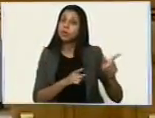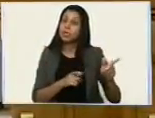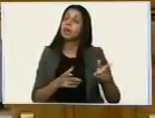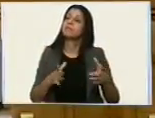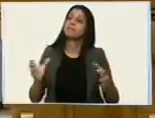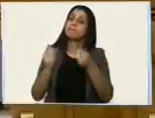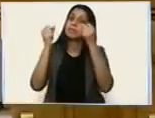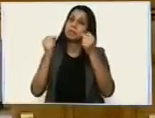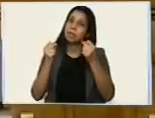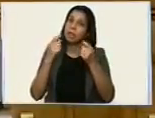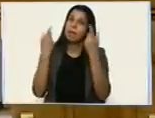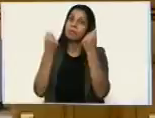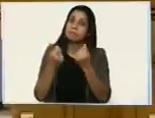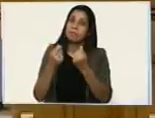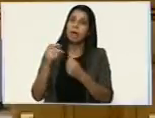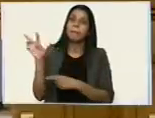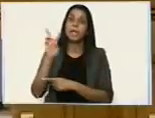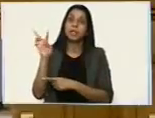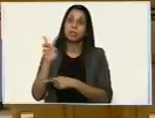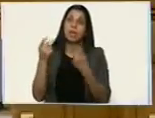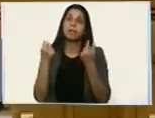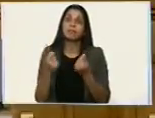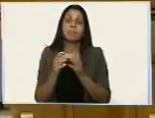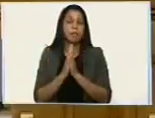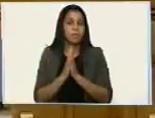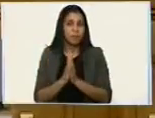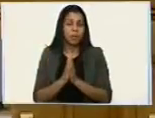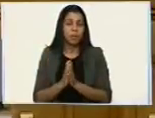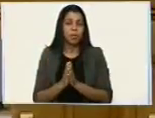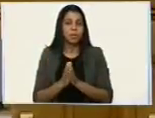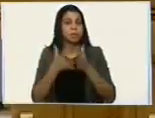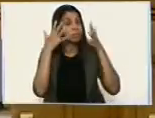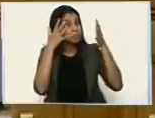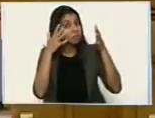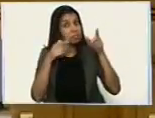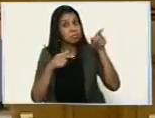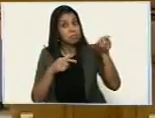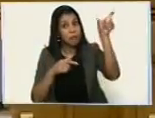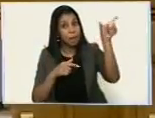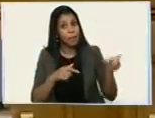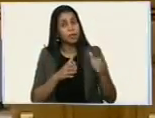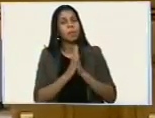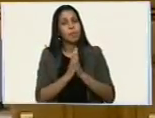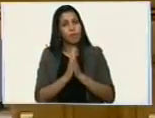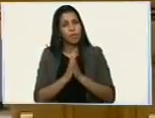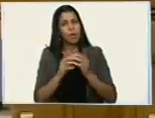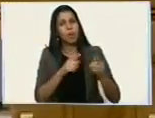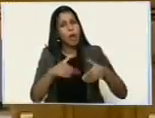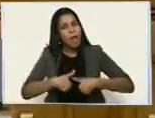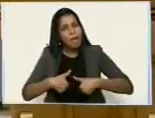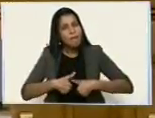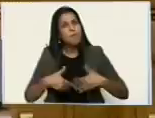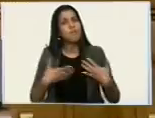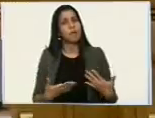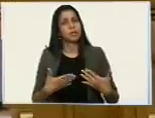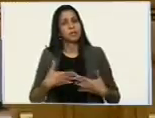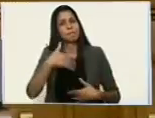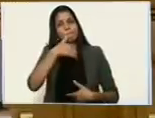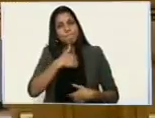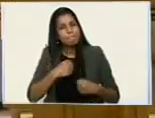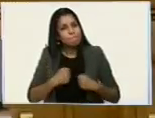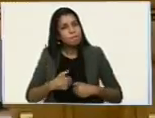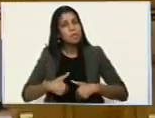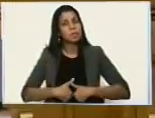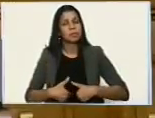de la política monetaria. Exhortamos al compañero Calixto Ortega a hacer esfuerzo supremo en